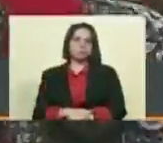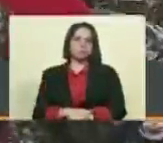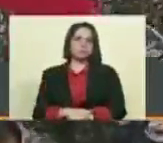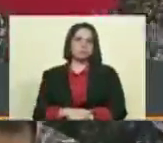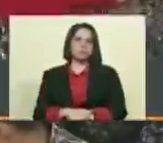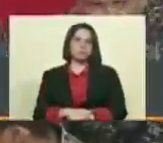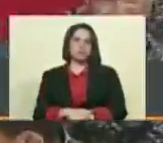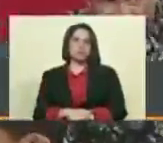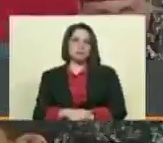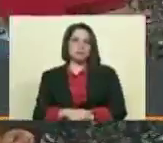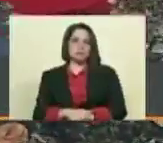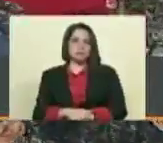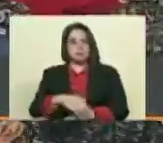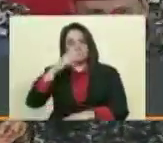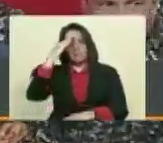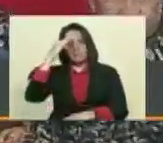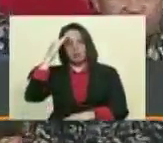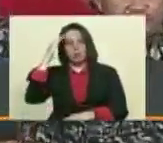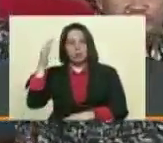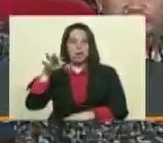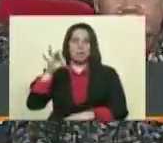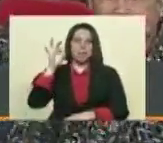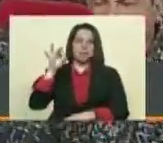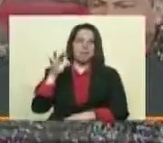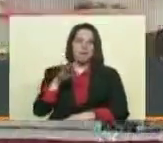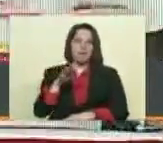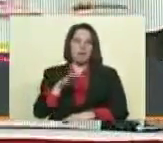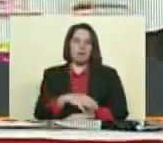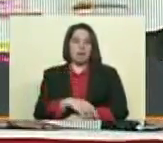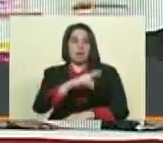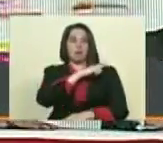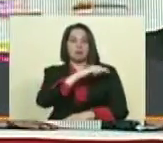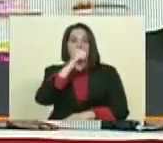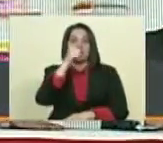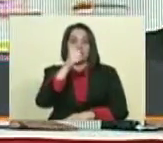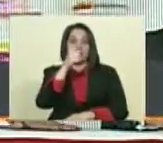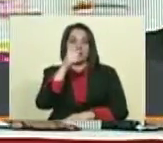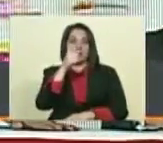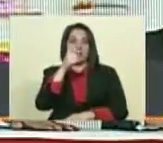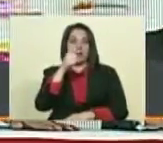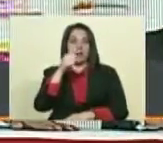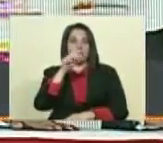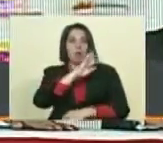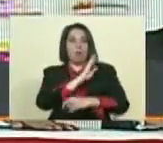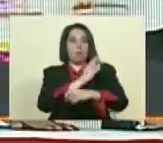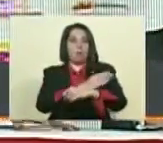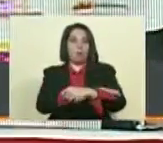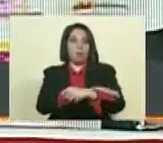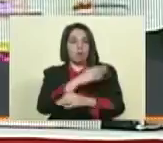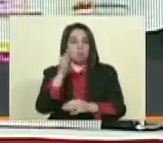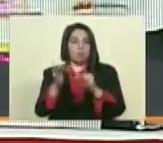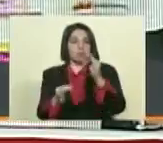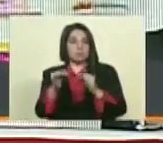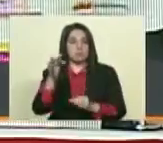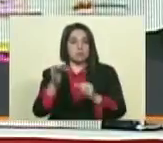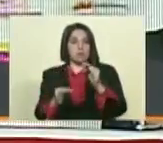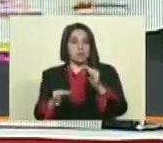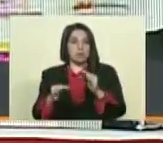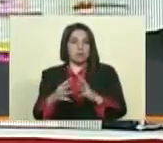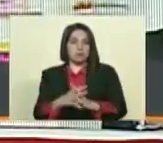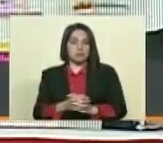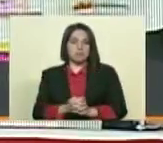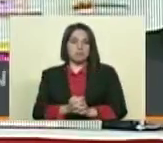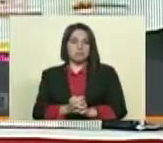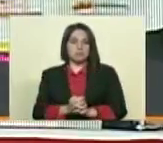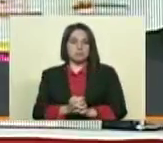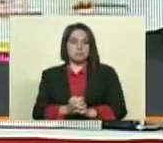Bueno, ya saludé de manera muy especial a las altas autoridades del Poder Judicial, del Poder Ciudadano,